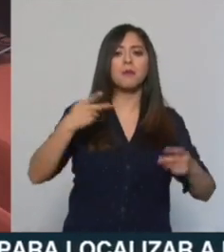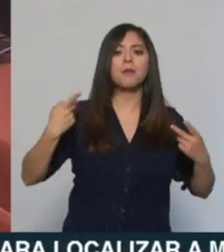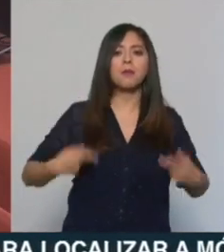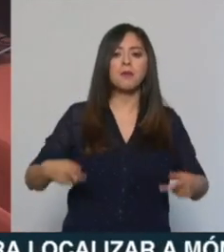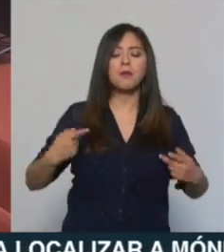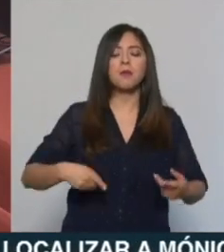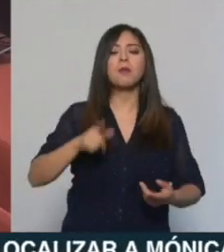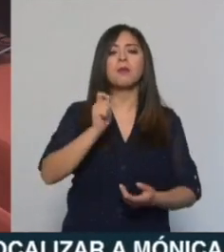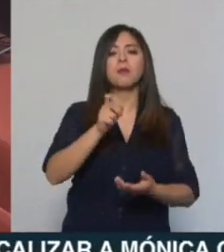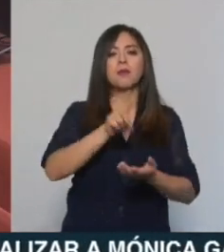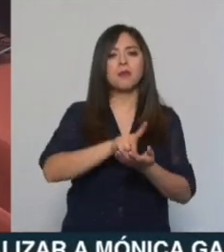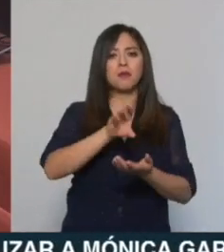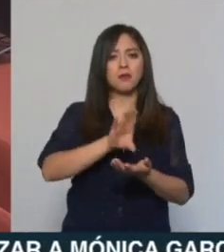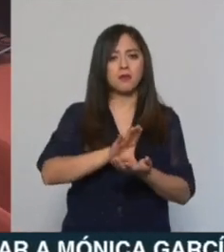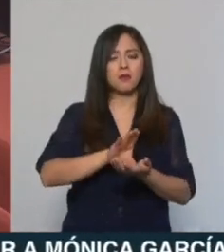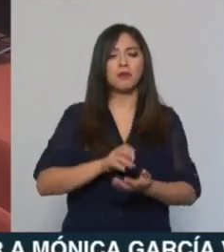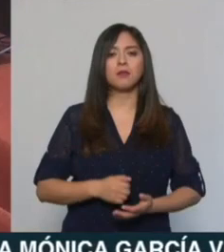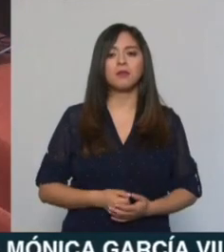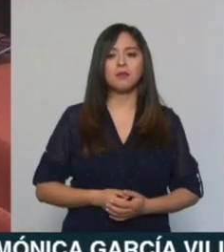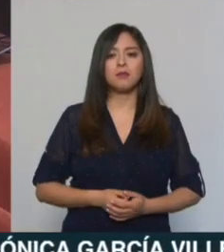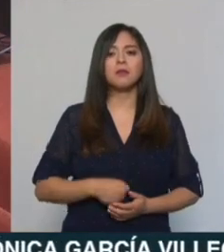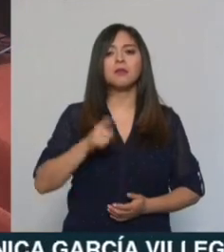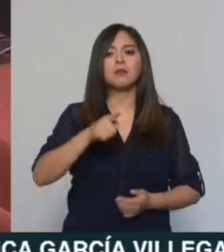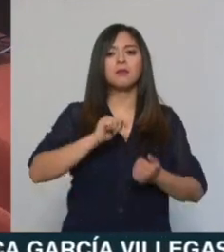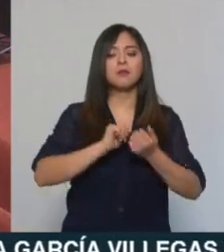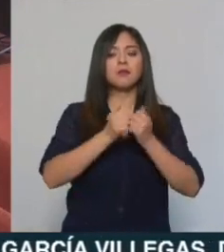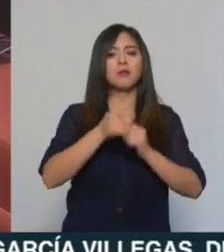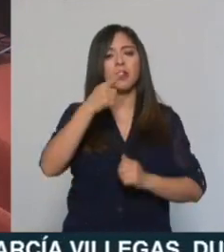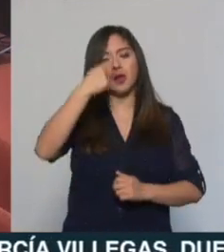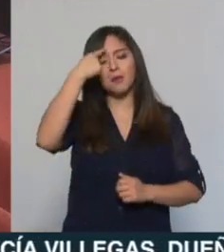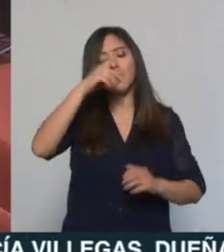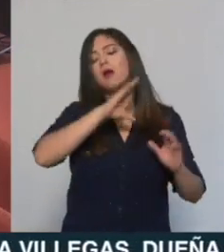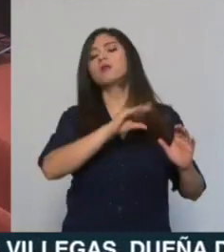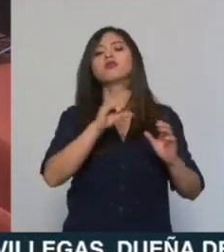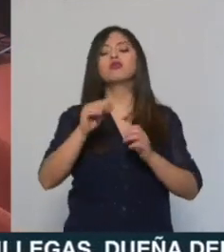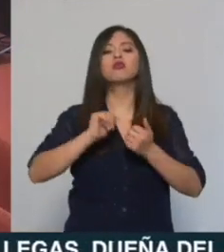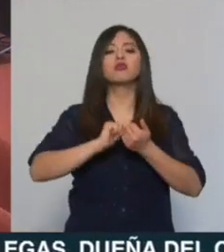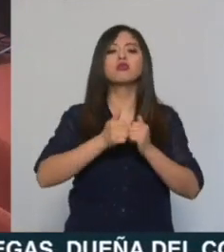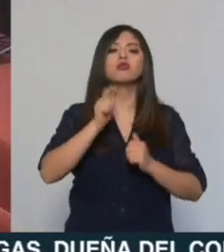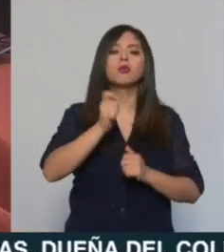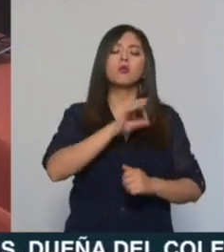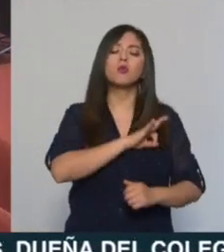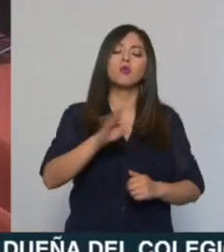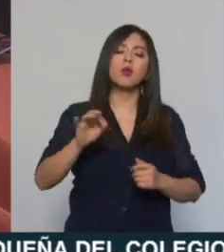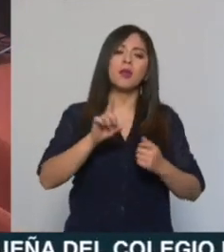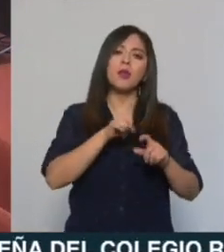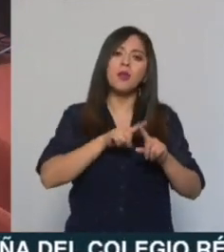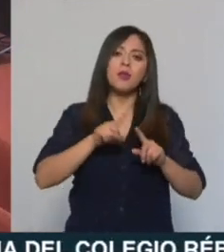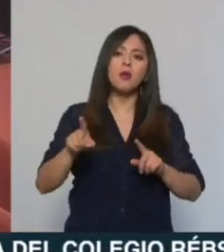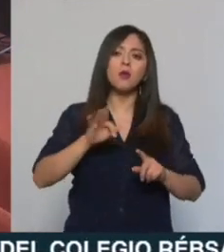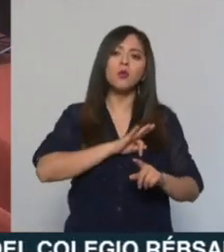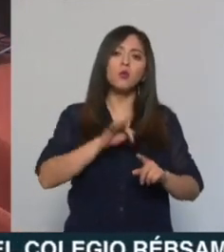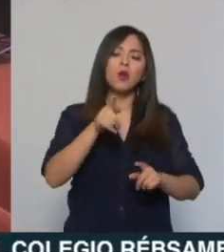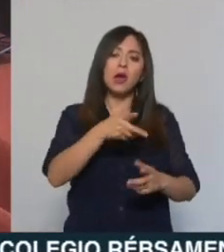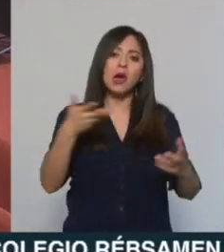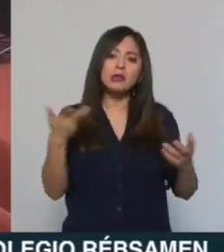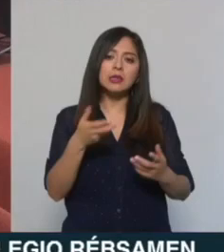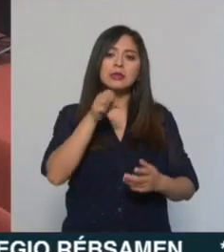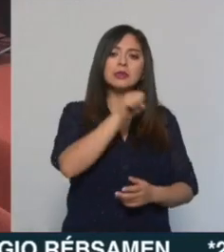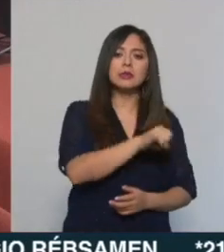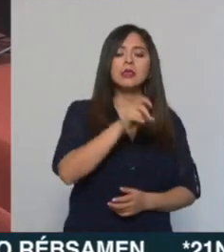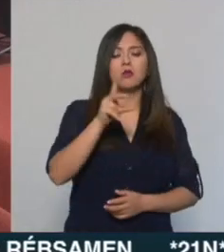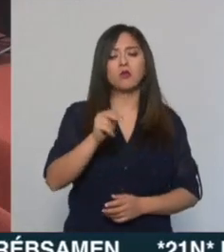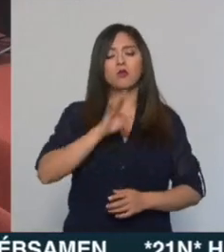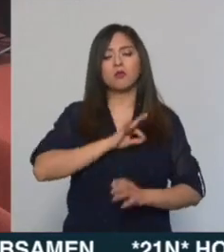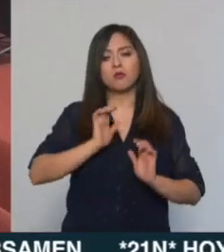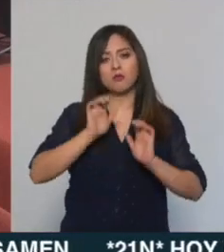padecen alguna discapacidad. Una herramienta de capacitación sin duda alguna podrá hacer la diferencia en encontrar o no alguna posibilidad